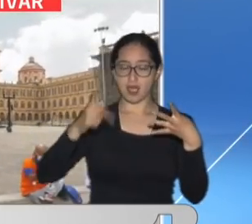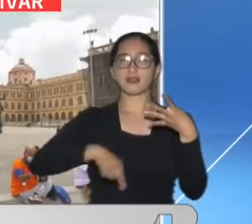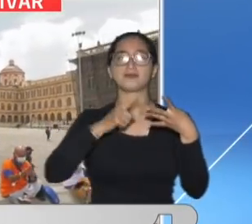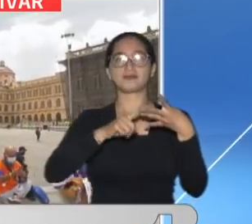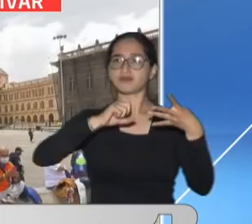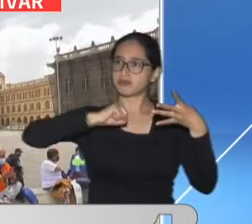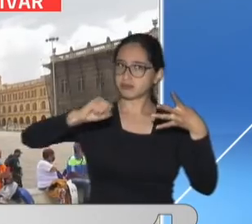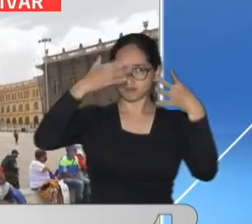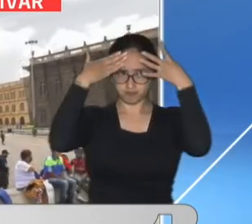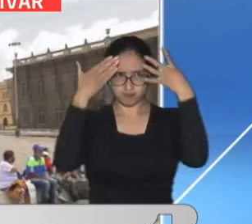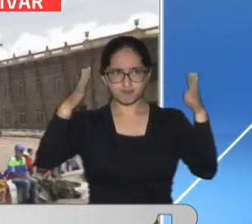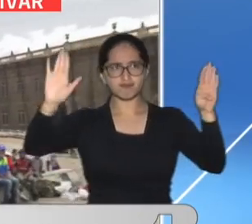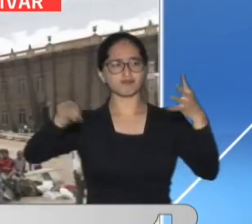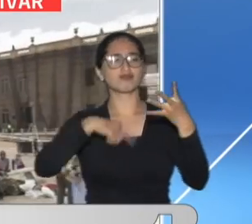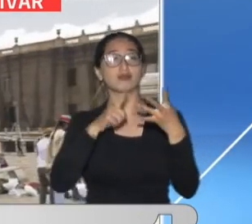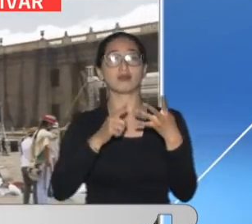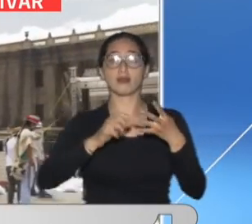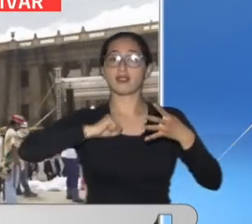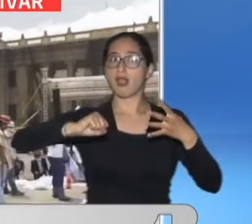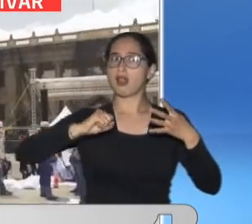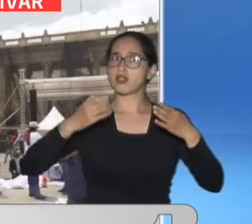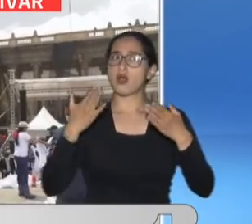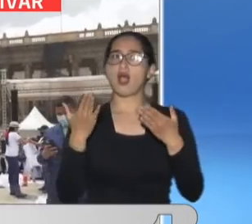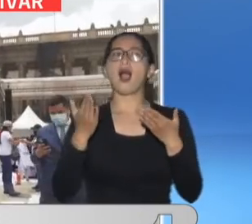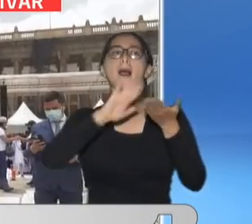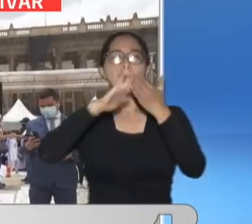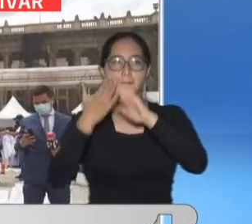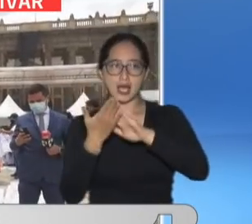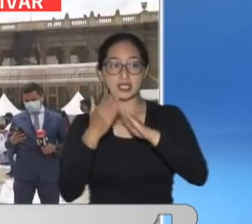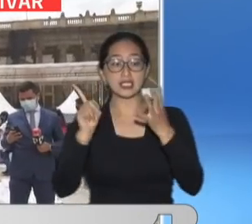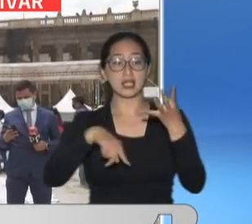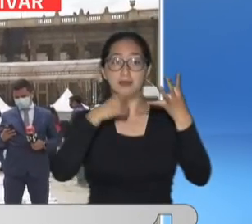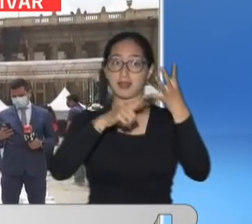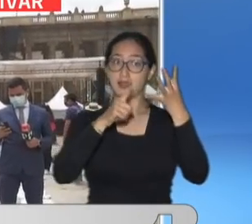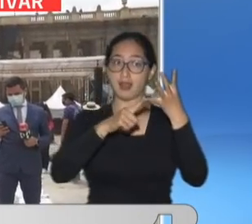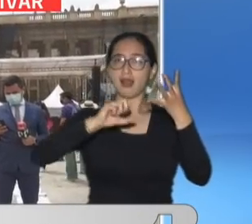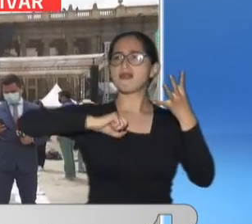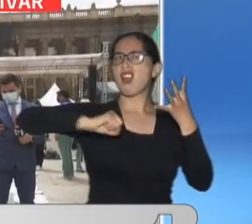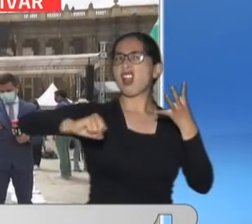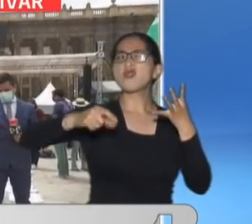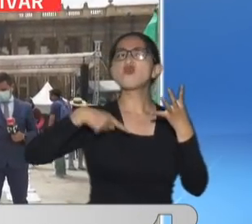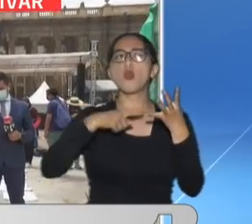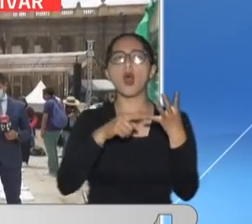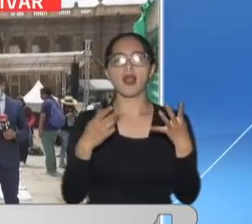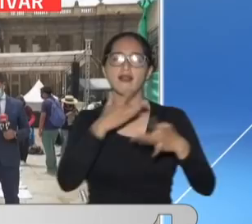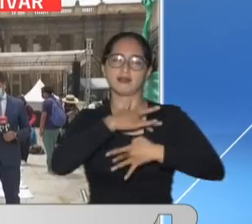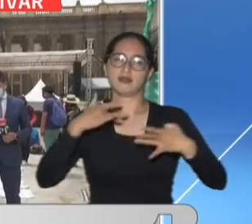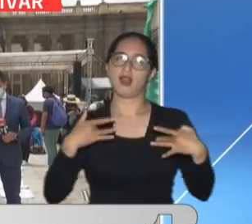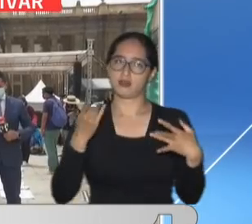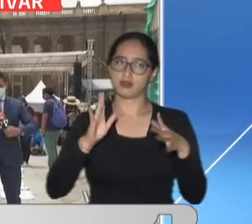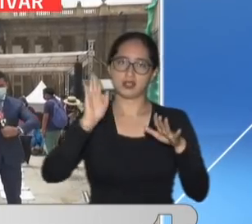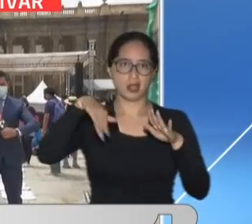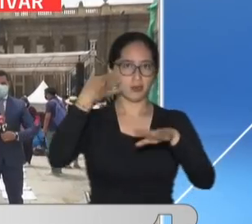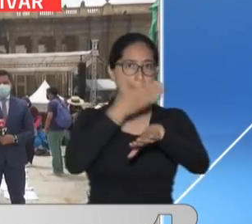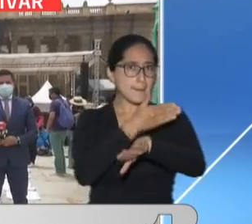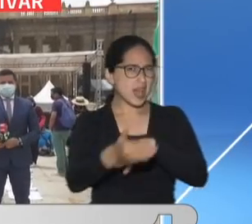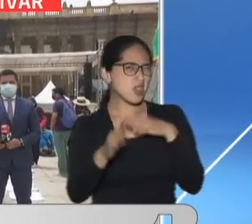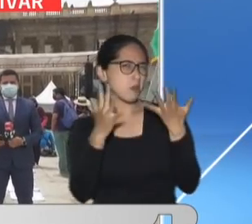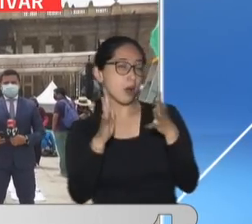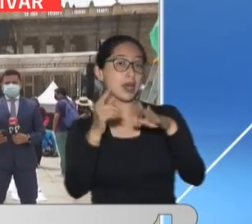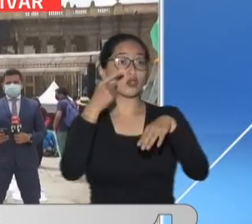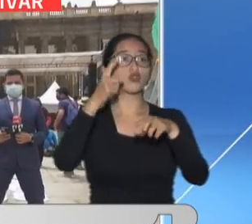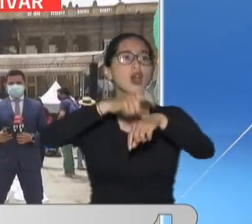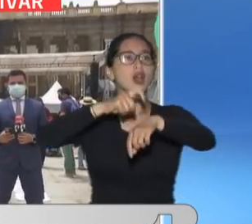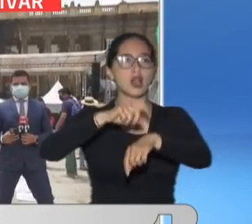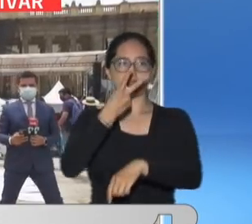derecho a la democracia, el derecho a la paz y, por supuesto, también el derecho a la salud. Nosotros estaremos muy pendientes y estaremos contándoles sobre las 12 del mediodía